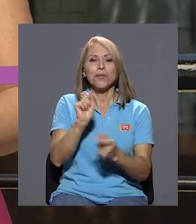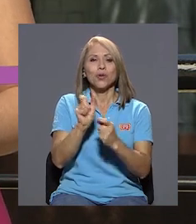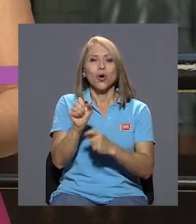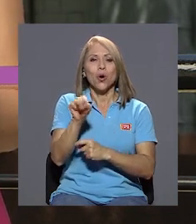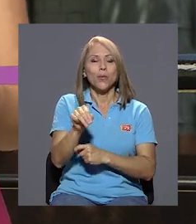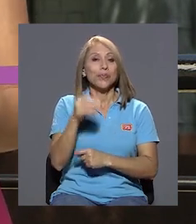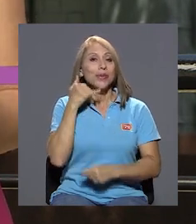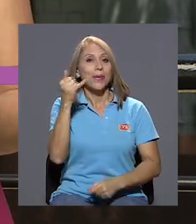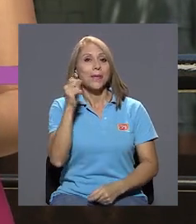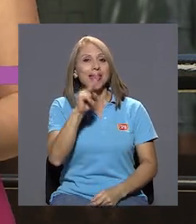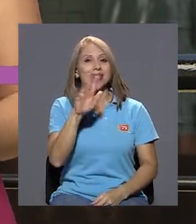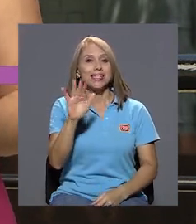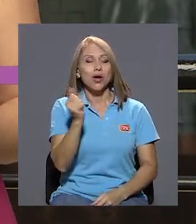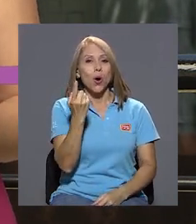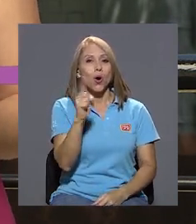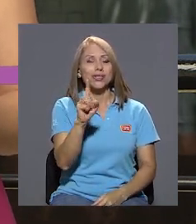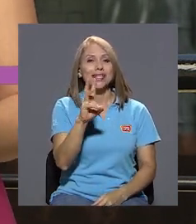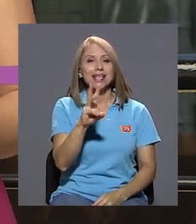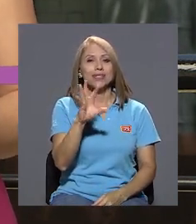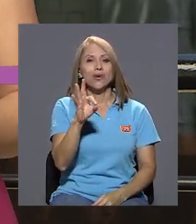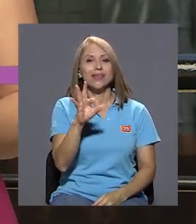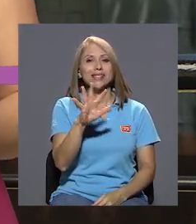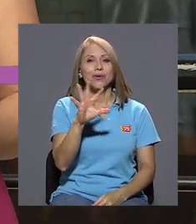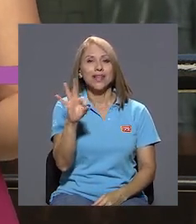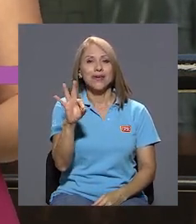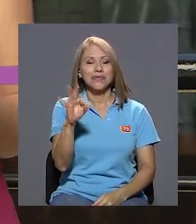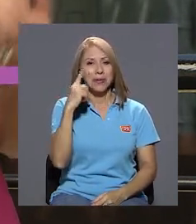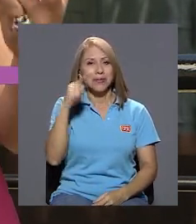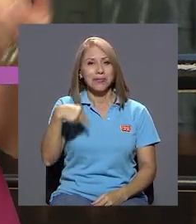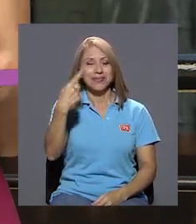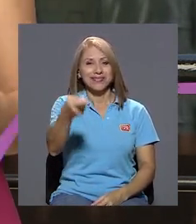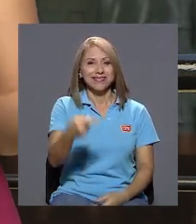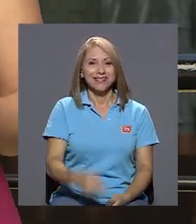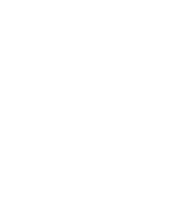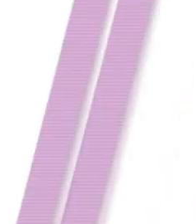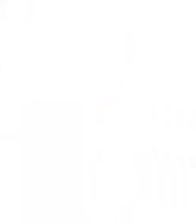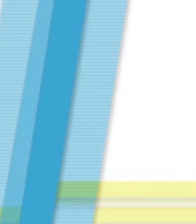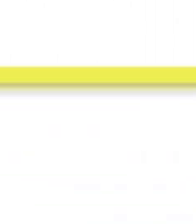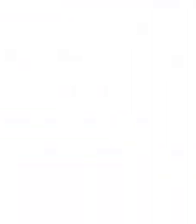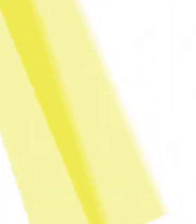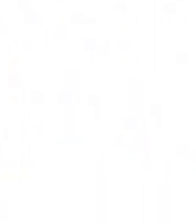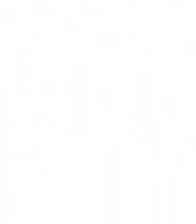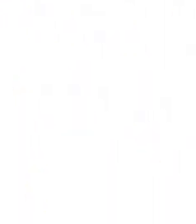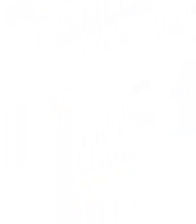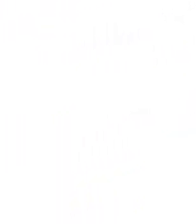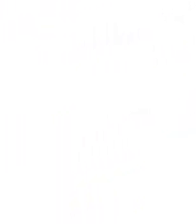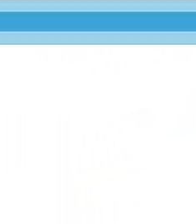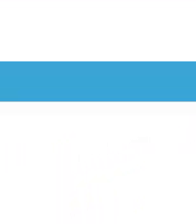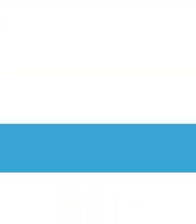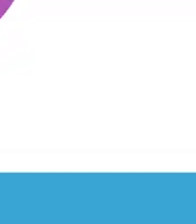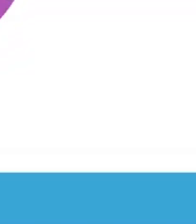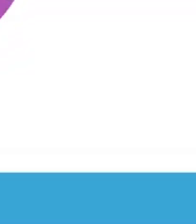yoquierovivirmejor@gmail.com o al teléfono 2511-6959. Hasta nuestra próxima edición.